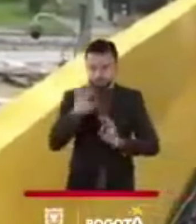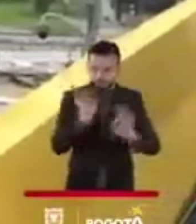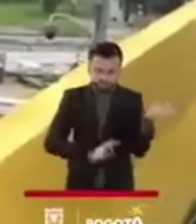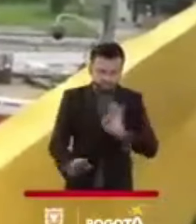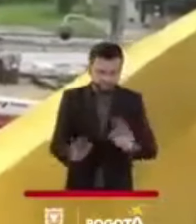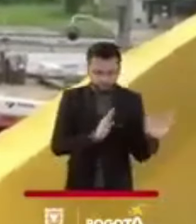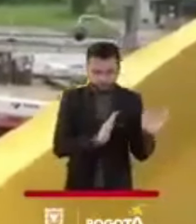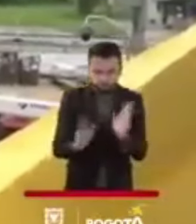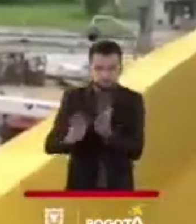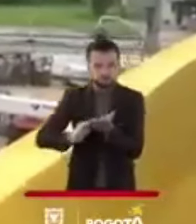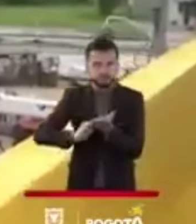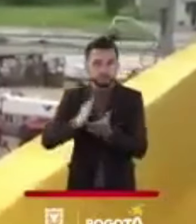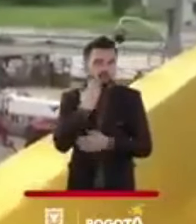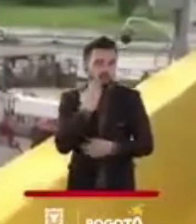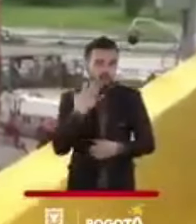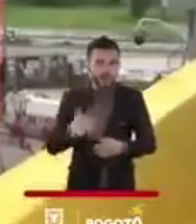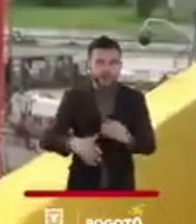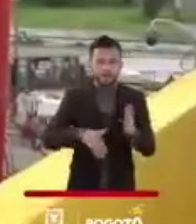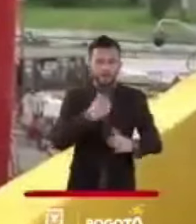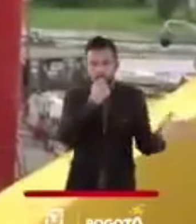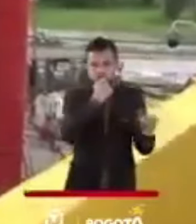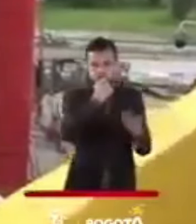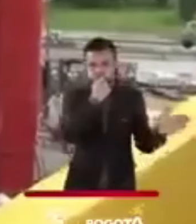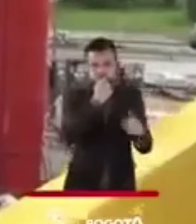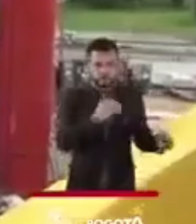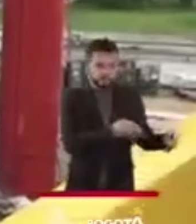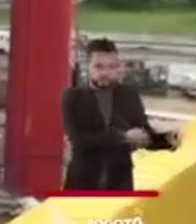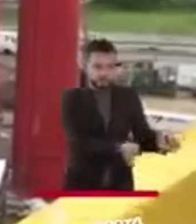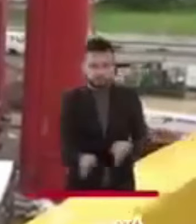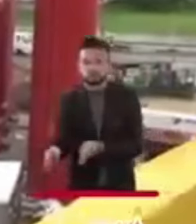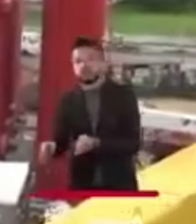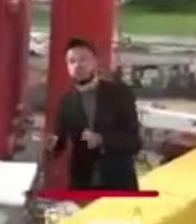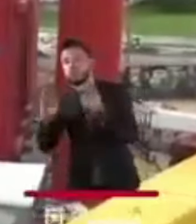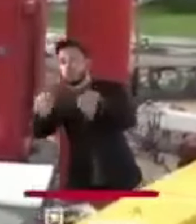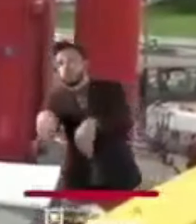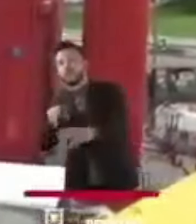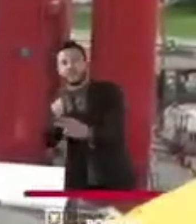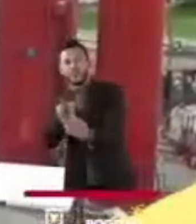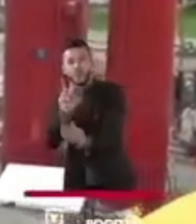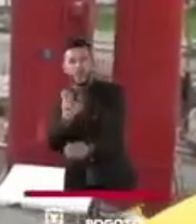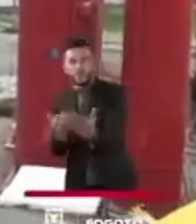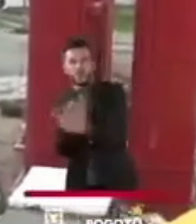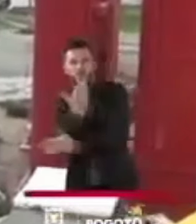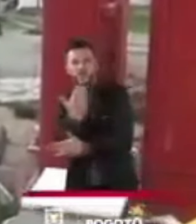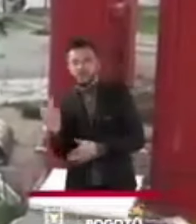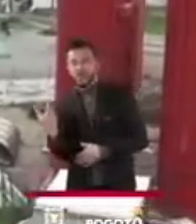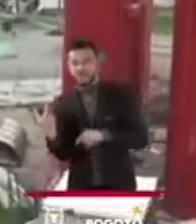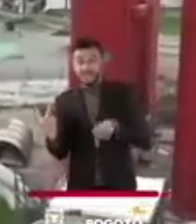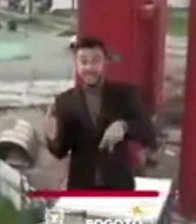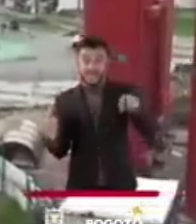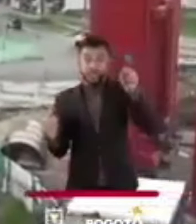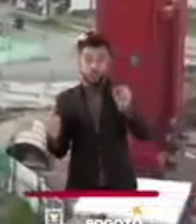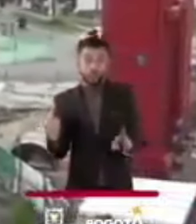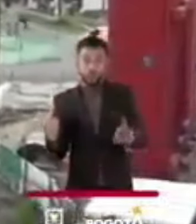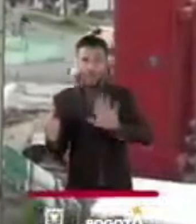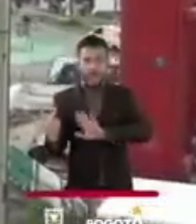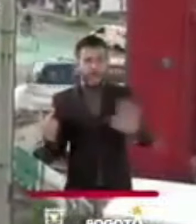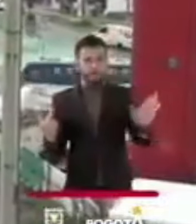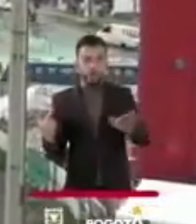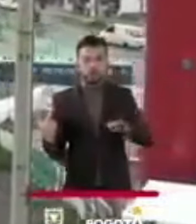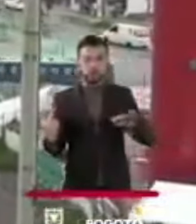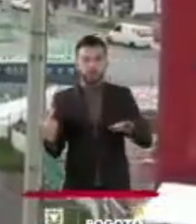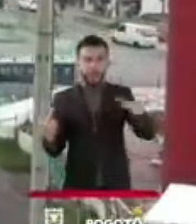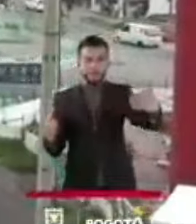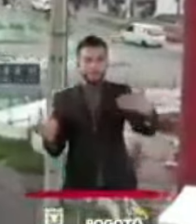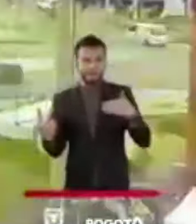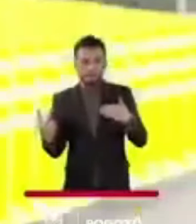68 Avenida Cali Avenida Caracas y corredor verde de la carrera séptima XXXX